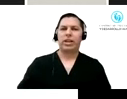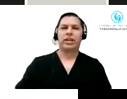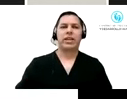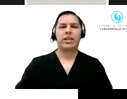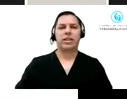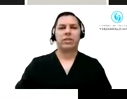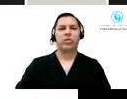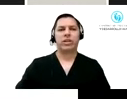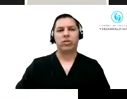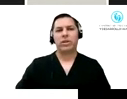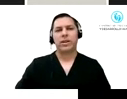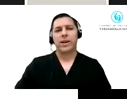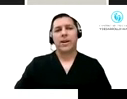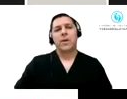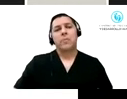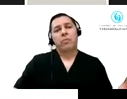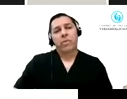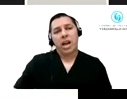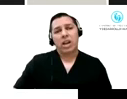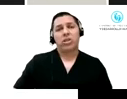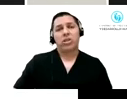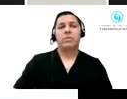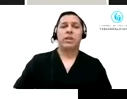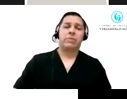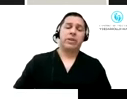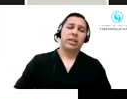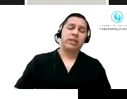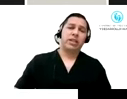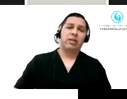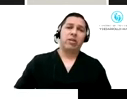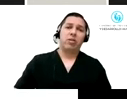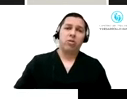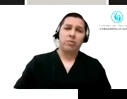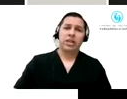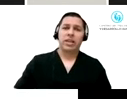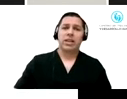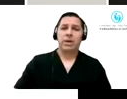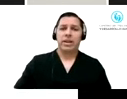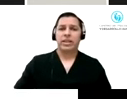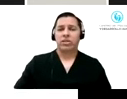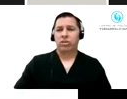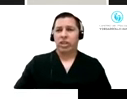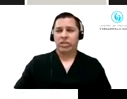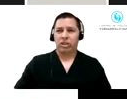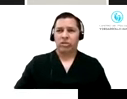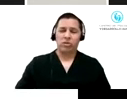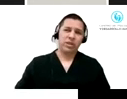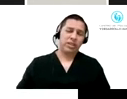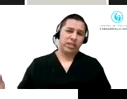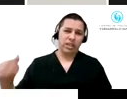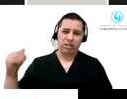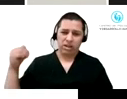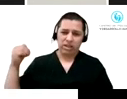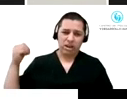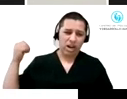una igualdad y equidad entre mujeres y hombres. Hay otras perspectivas de trabajo con hombres aquí en el país, que son los derechos de los